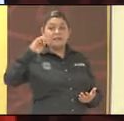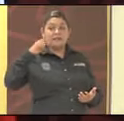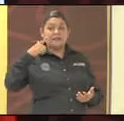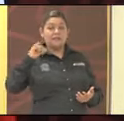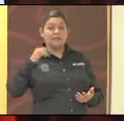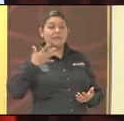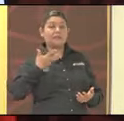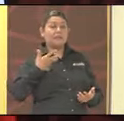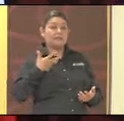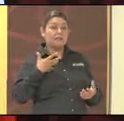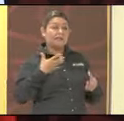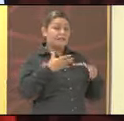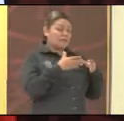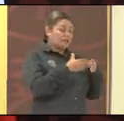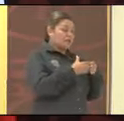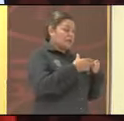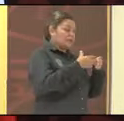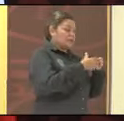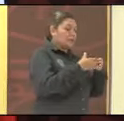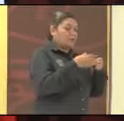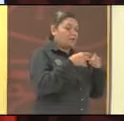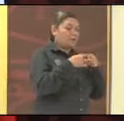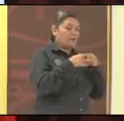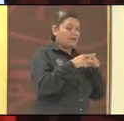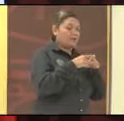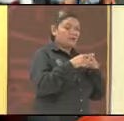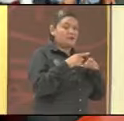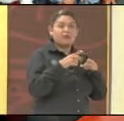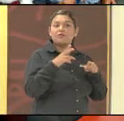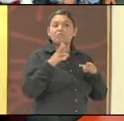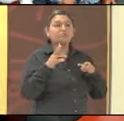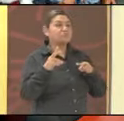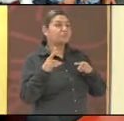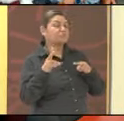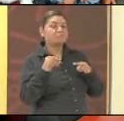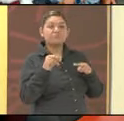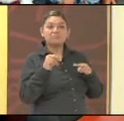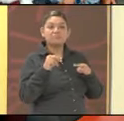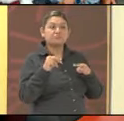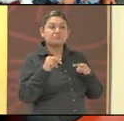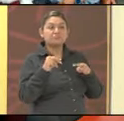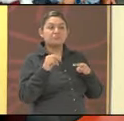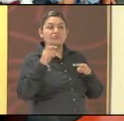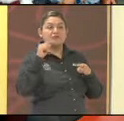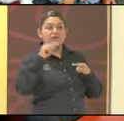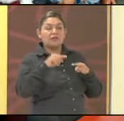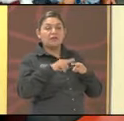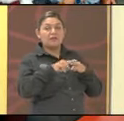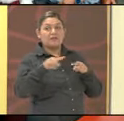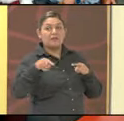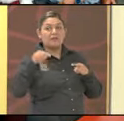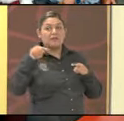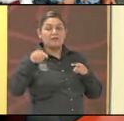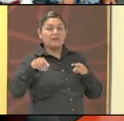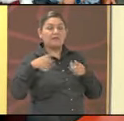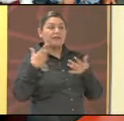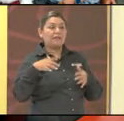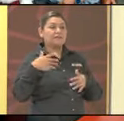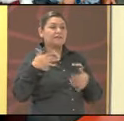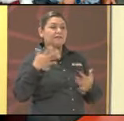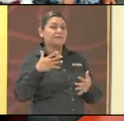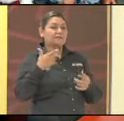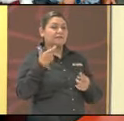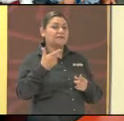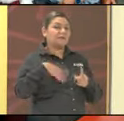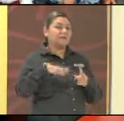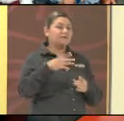cierto tipo de coordenadas que no concuerdan con las coordenadas arbitrarias. Este aparato costó alrededor de 400 mil